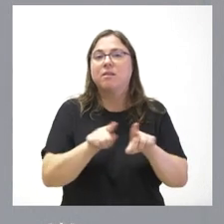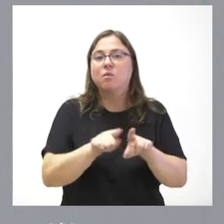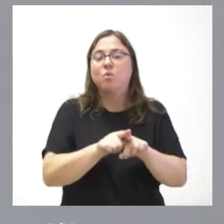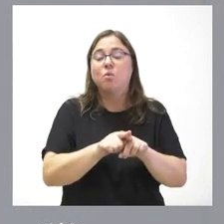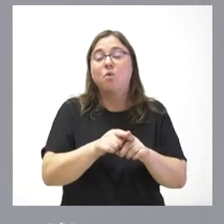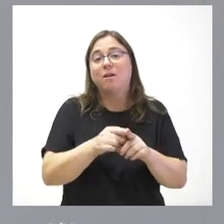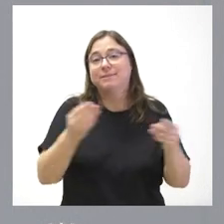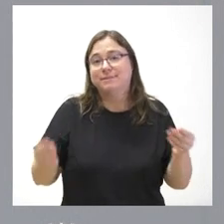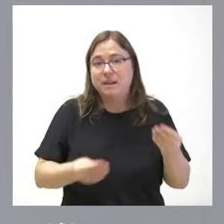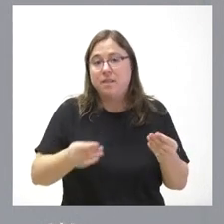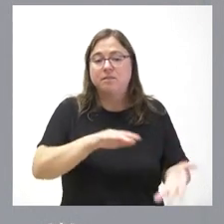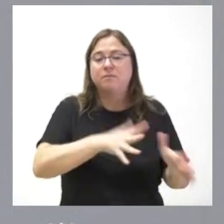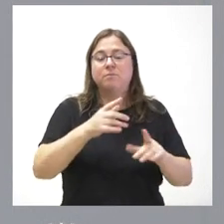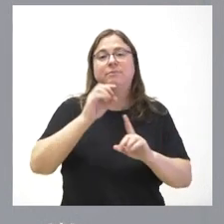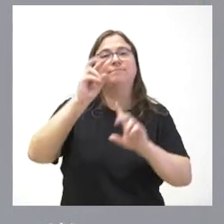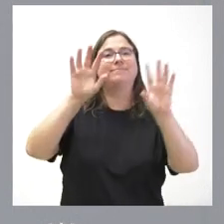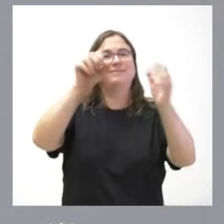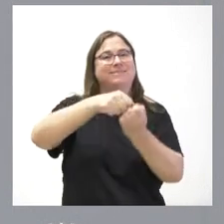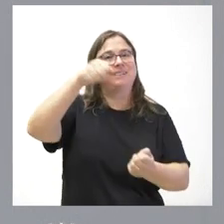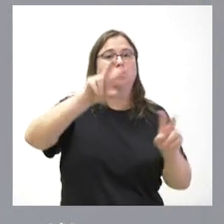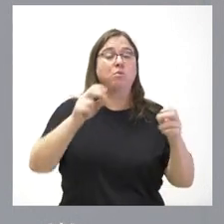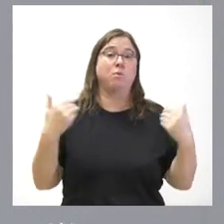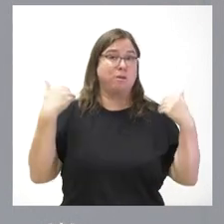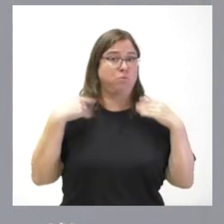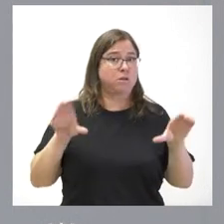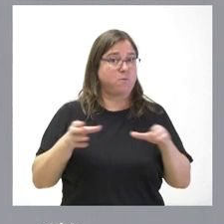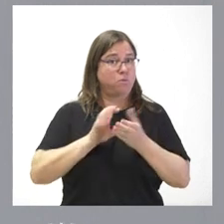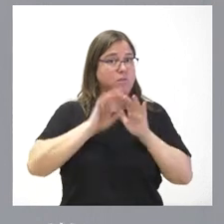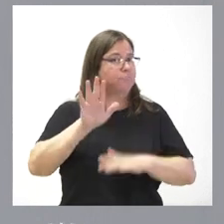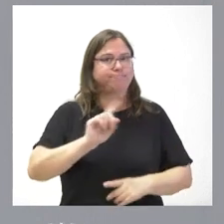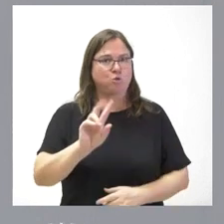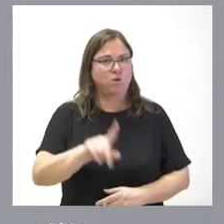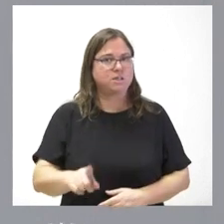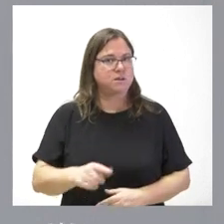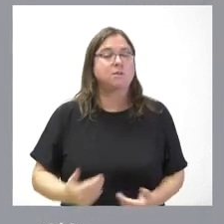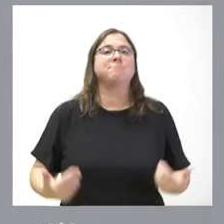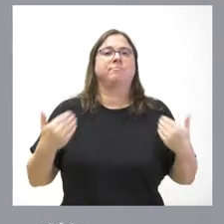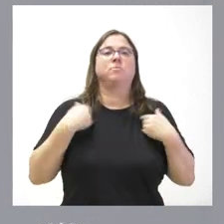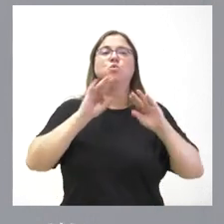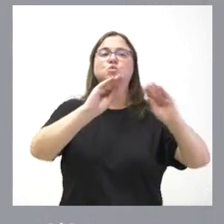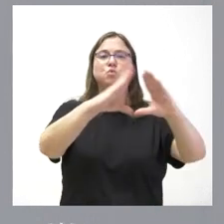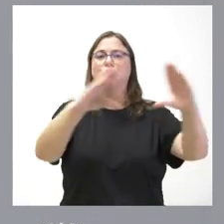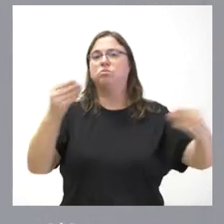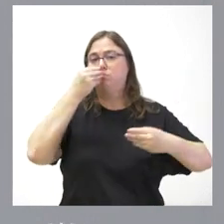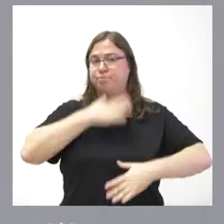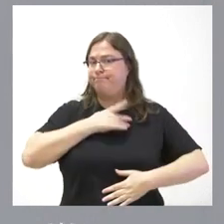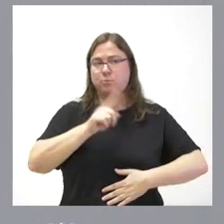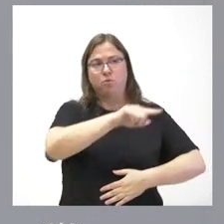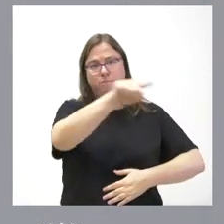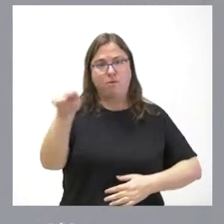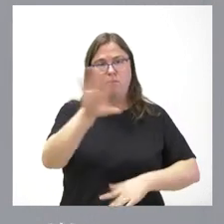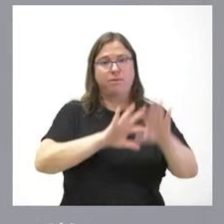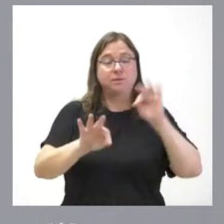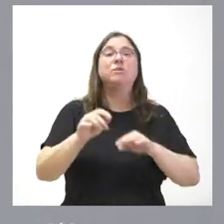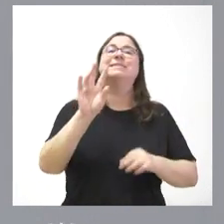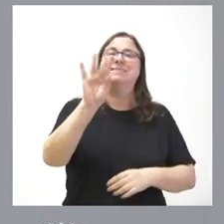actuaciones o la implantación de nuevos títulos no es la junta de Castilla y león la que sustituye la autonomía universitaria de las universidades si es la junta de Castilla